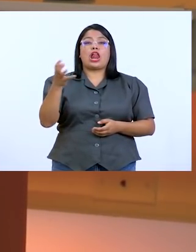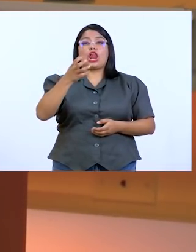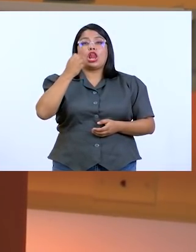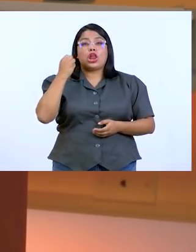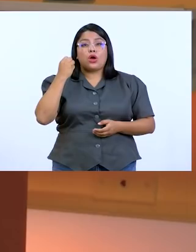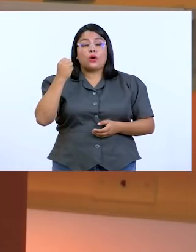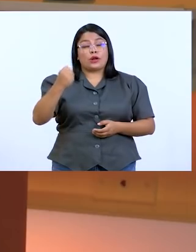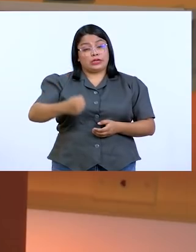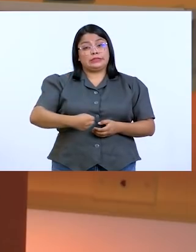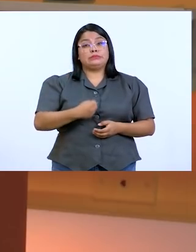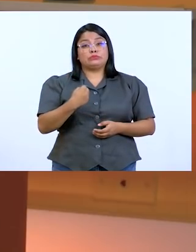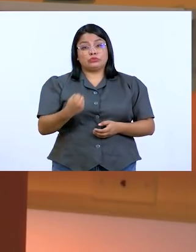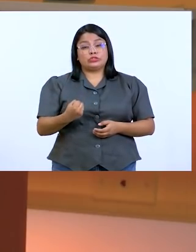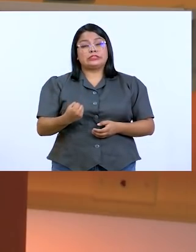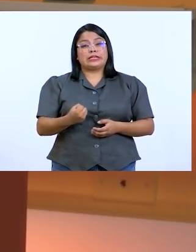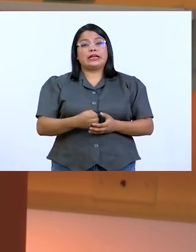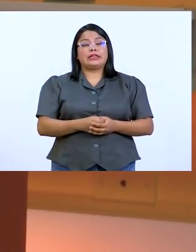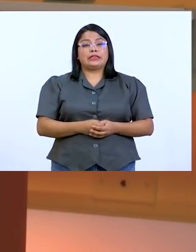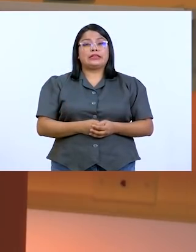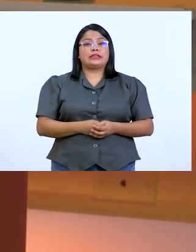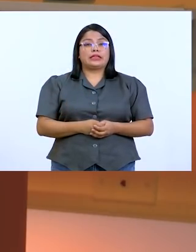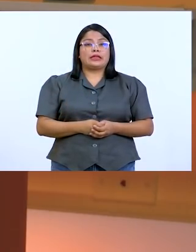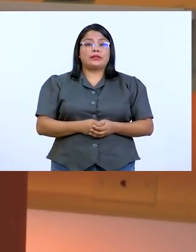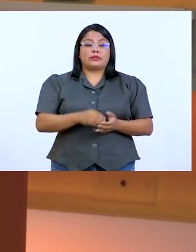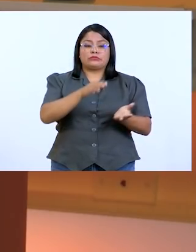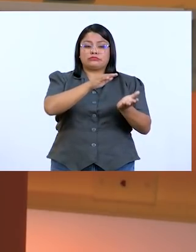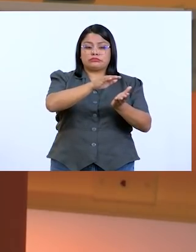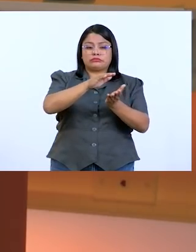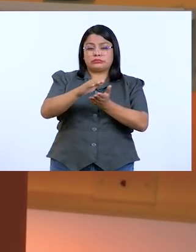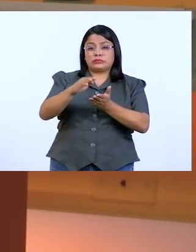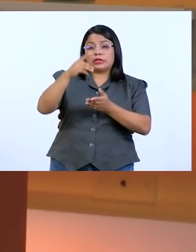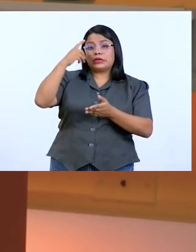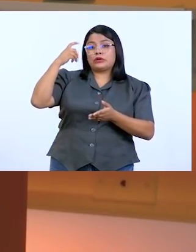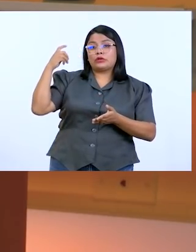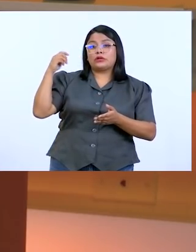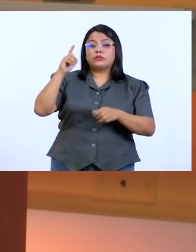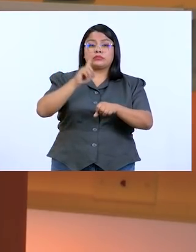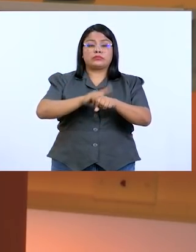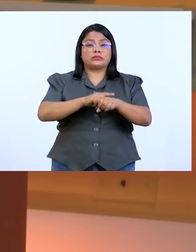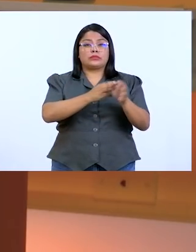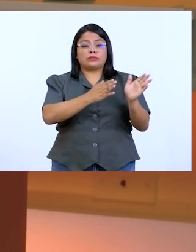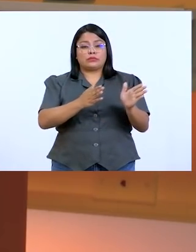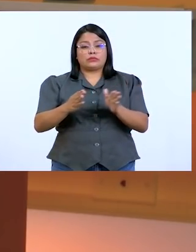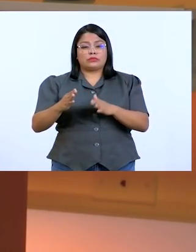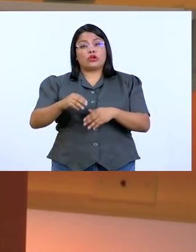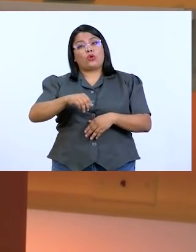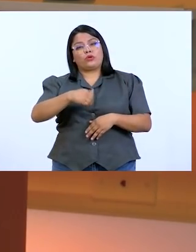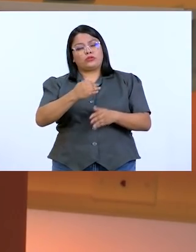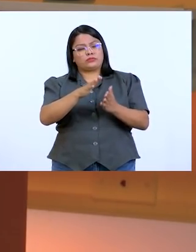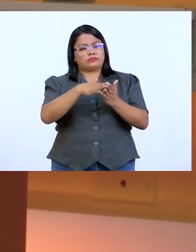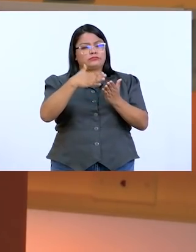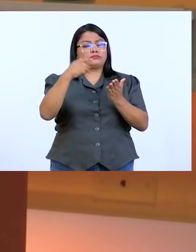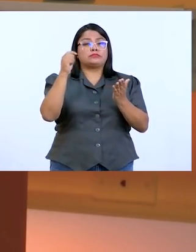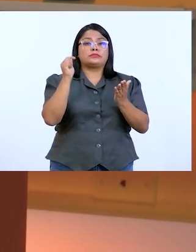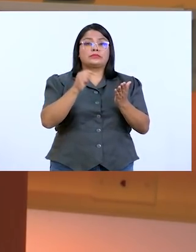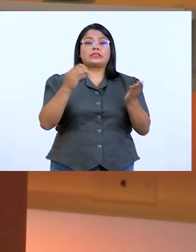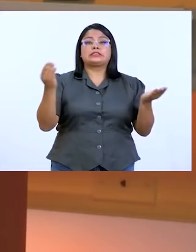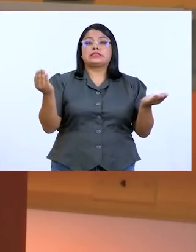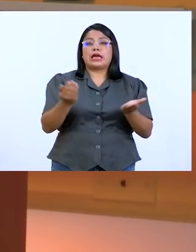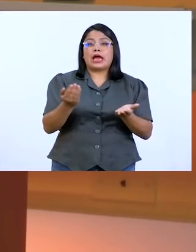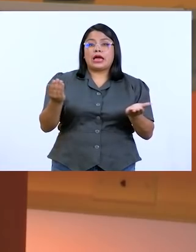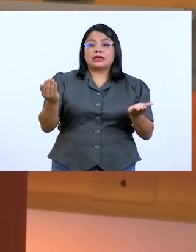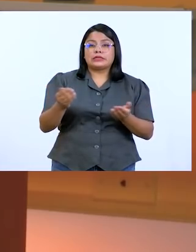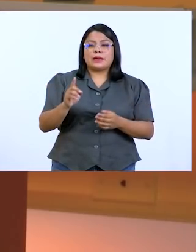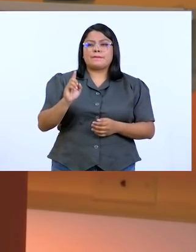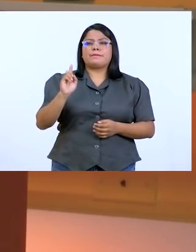logro priorizados en la guía metodológica para cada unidad. Recordemos que la jornalización y la planificación se